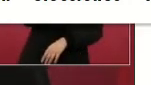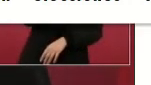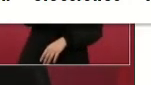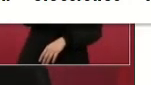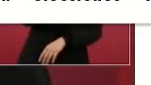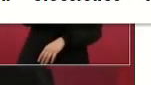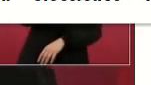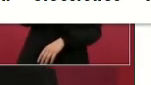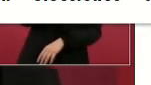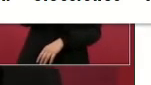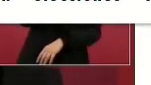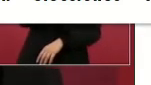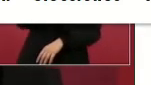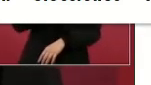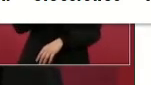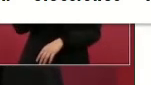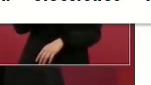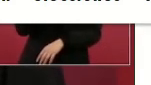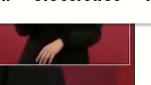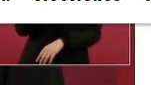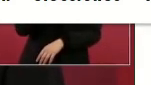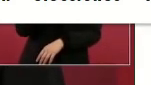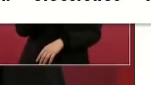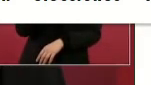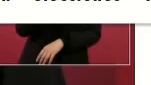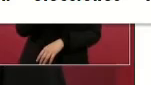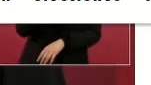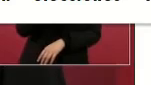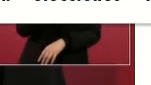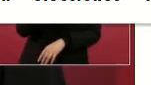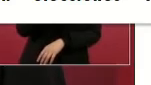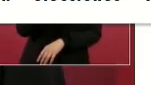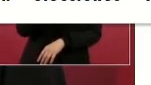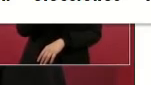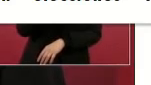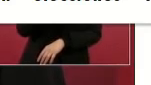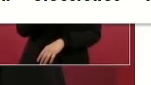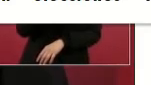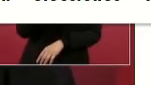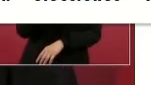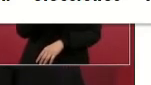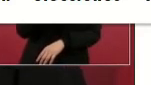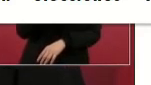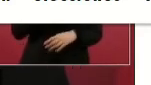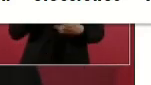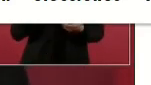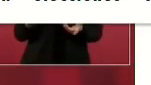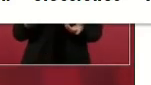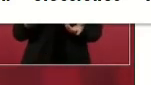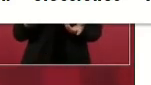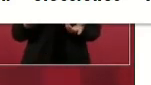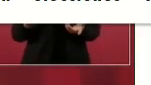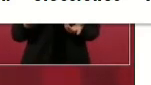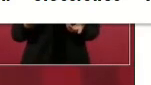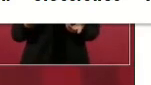No necesariamente porque él lo haya fabricado sino porque alguien lo hizo para afectarnos